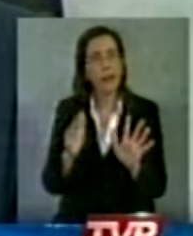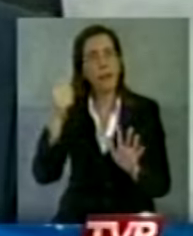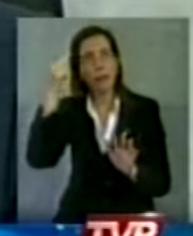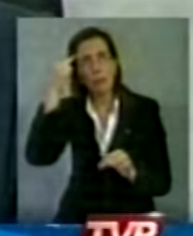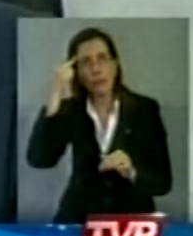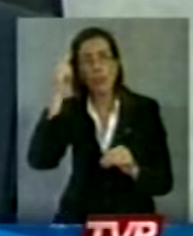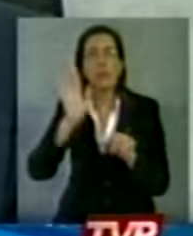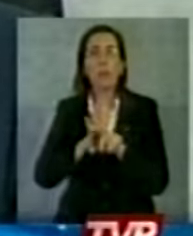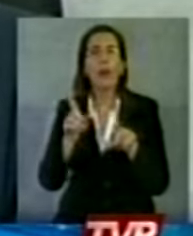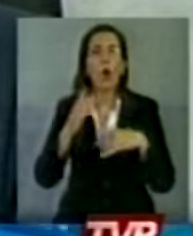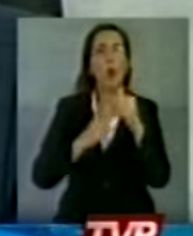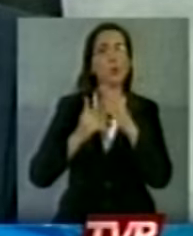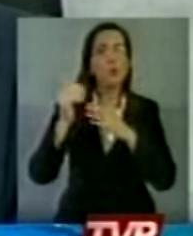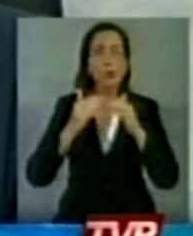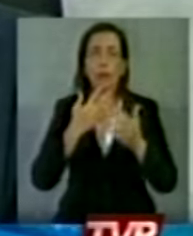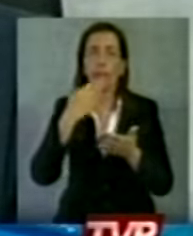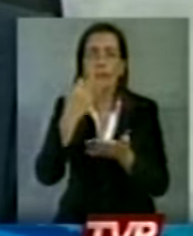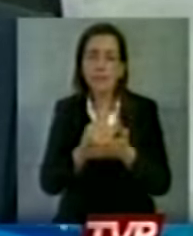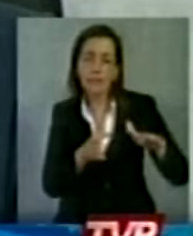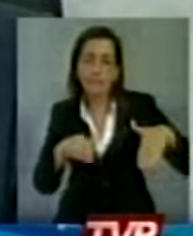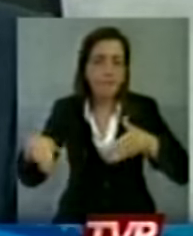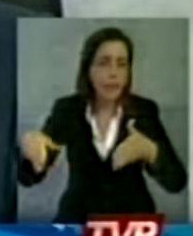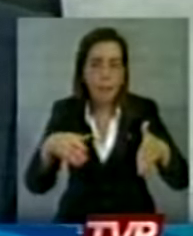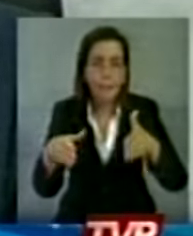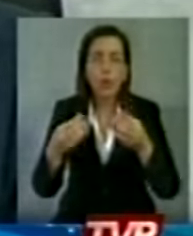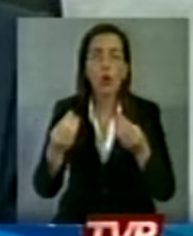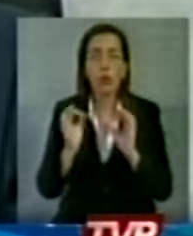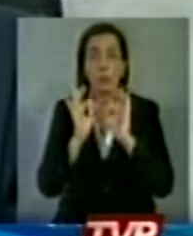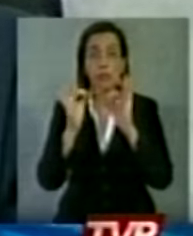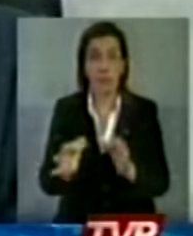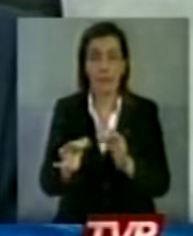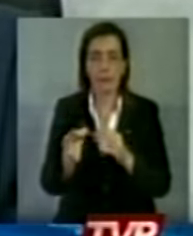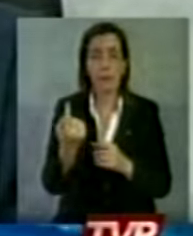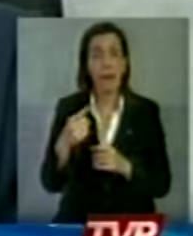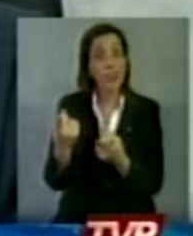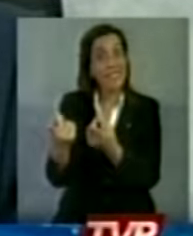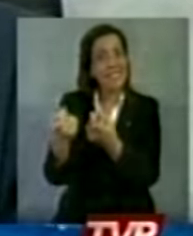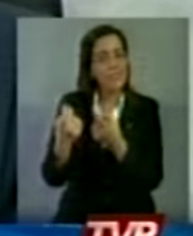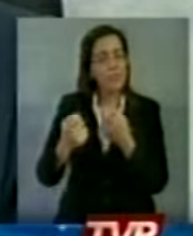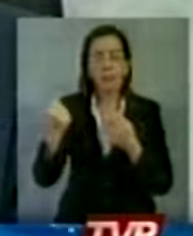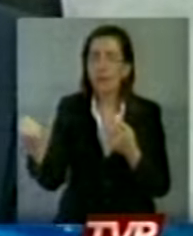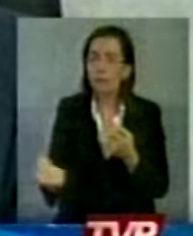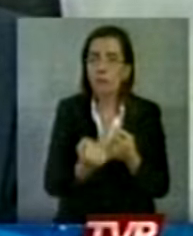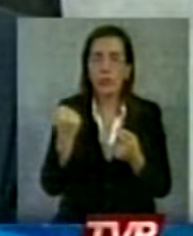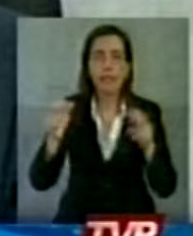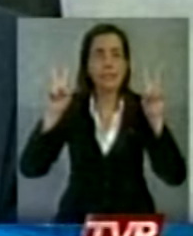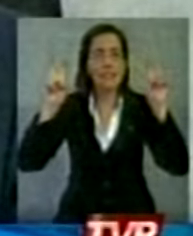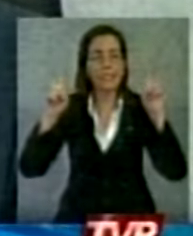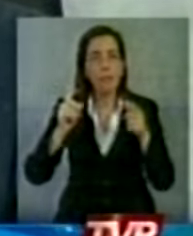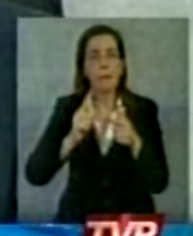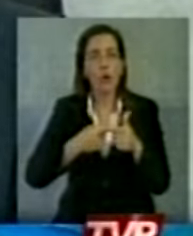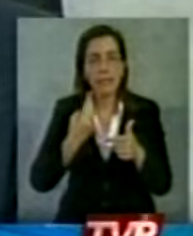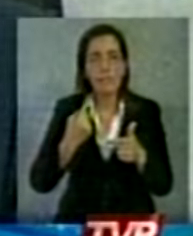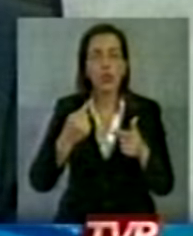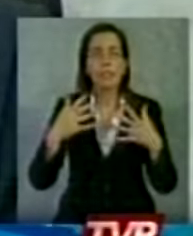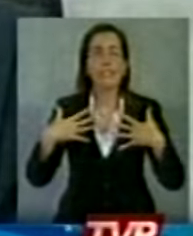y construir su futuro. Para esto es que necesitamos las mejores políticas públicas de salud,